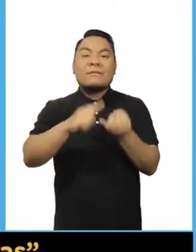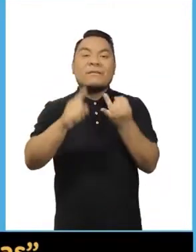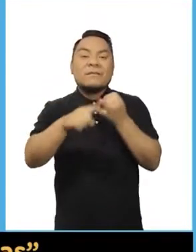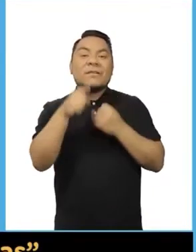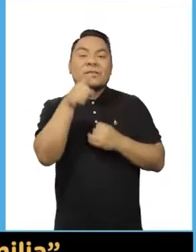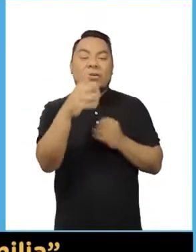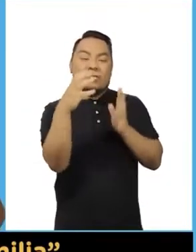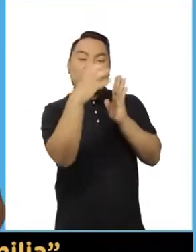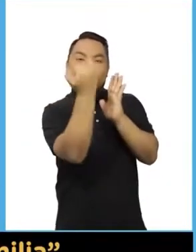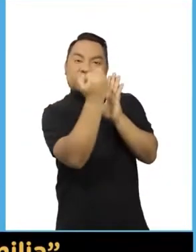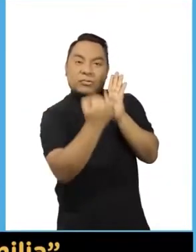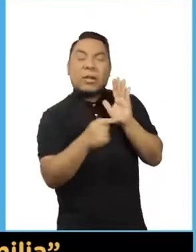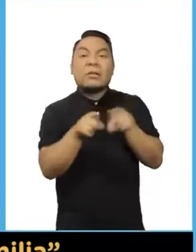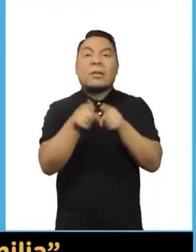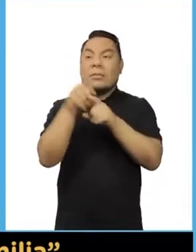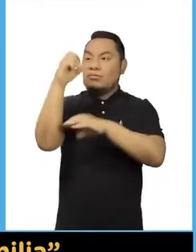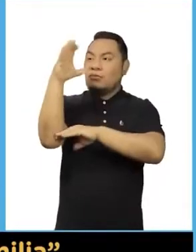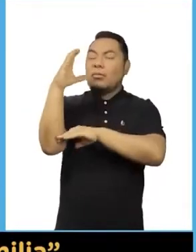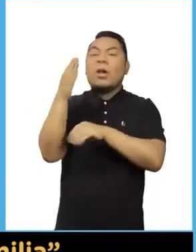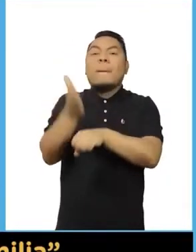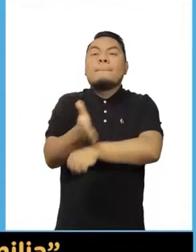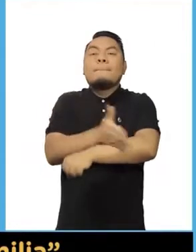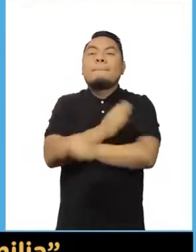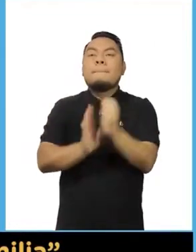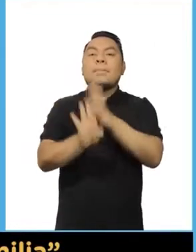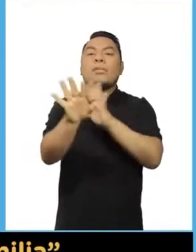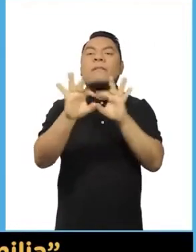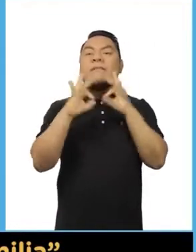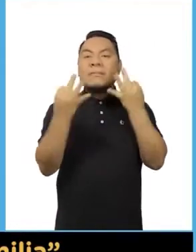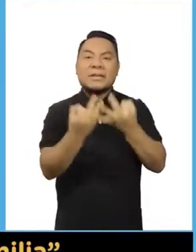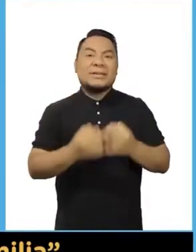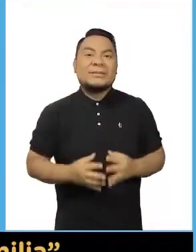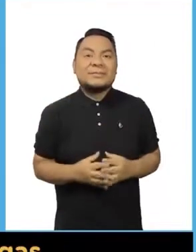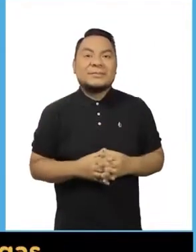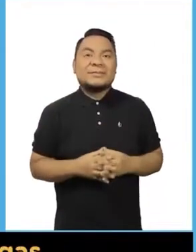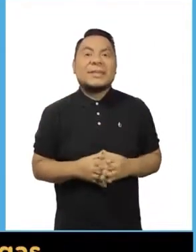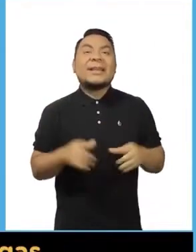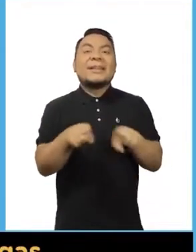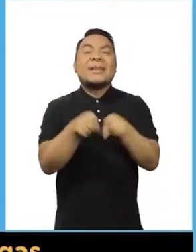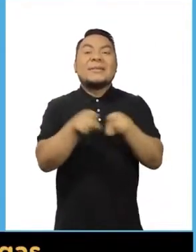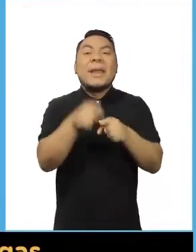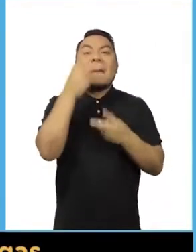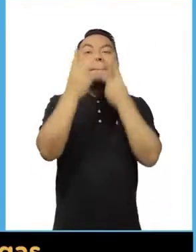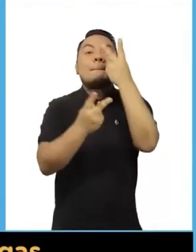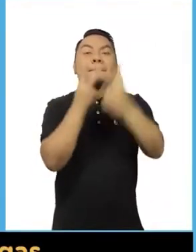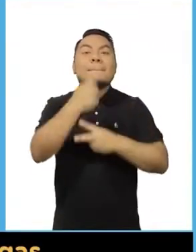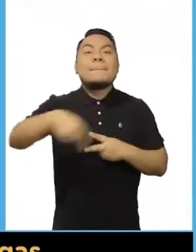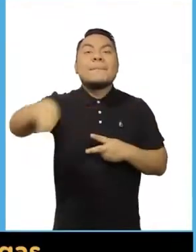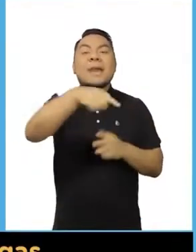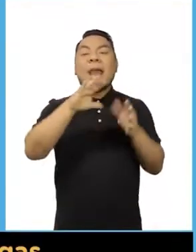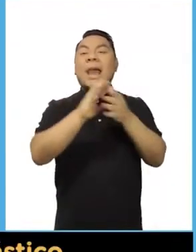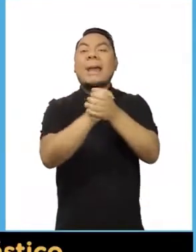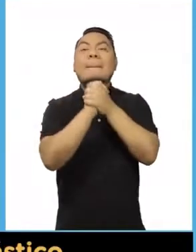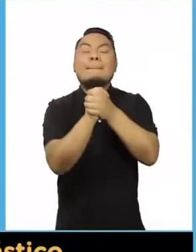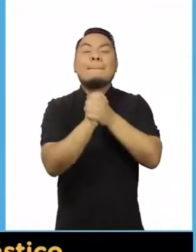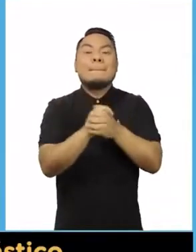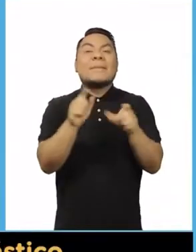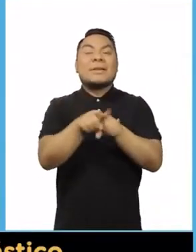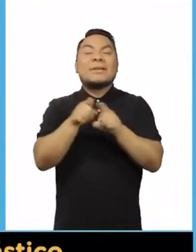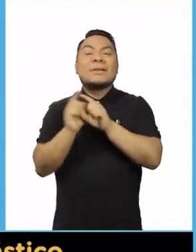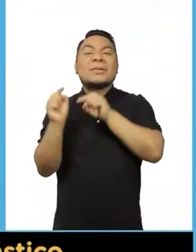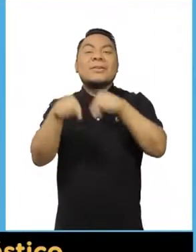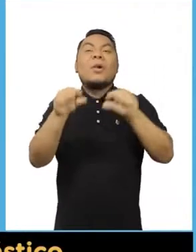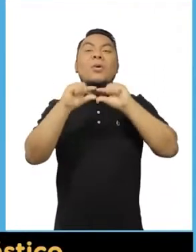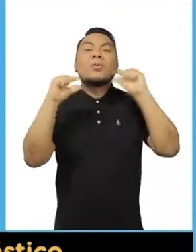los pictogramas y el semáforo de progreso como familia. También nos visitarán nuestras amigas y